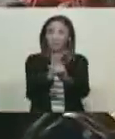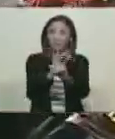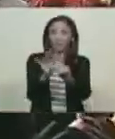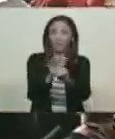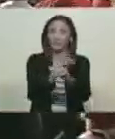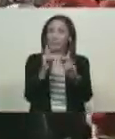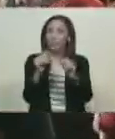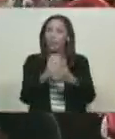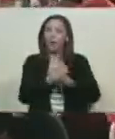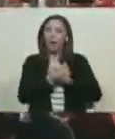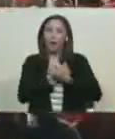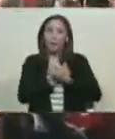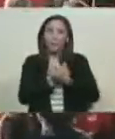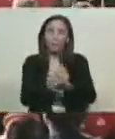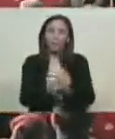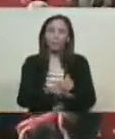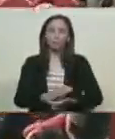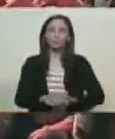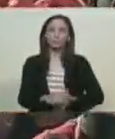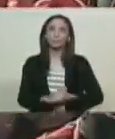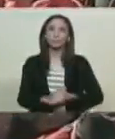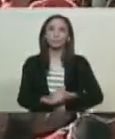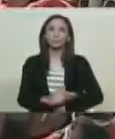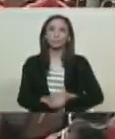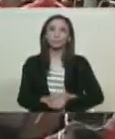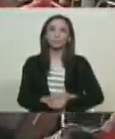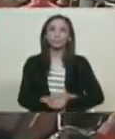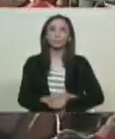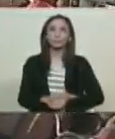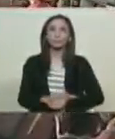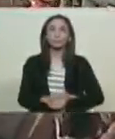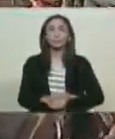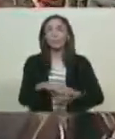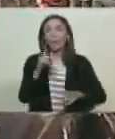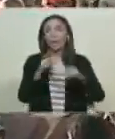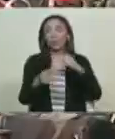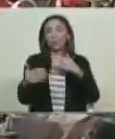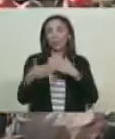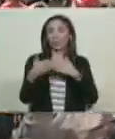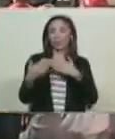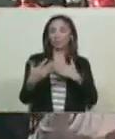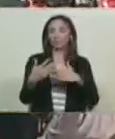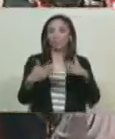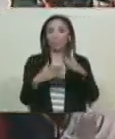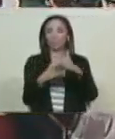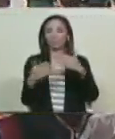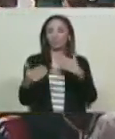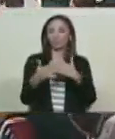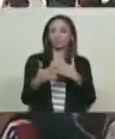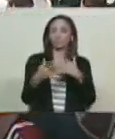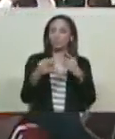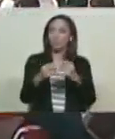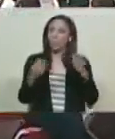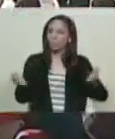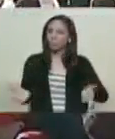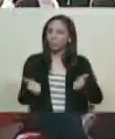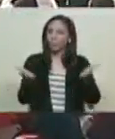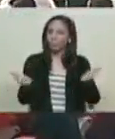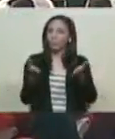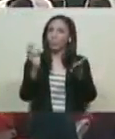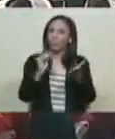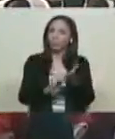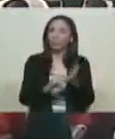con amor al que no está de acuerdo, al que está en contra, a remotivar al que está de acuerdo pero